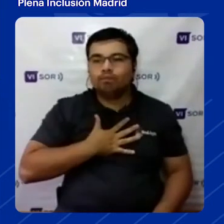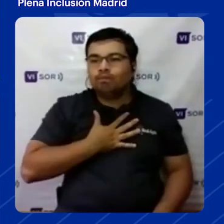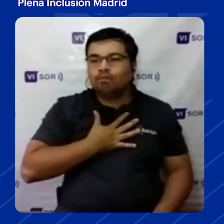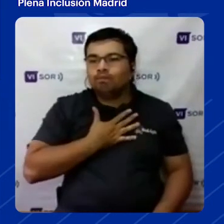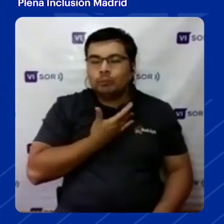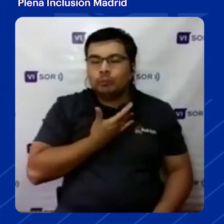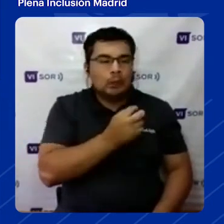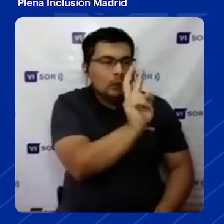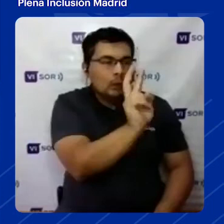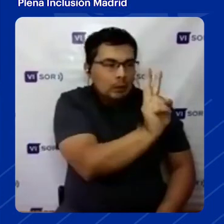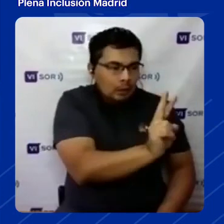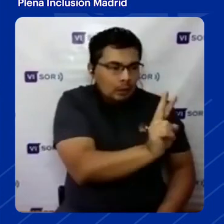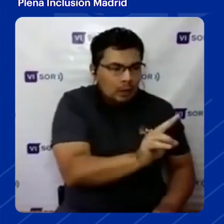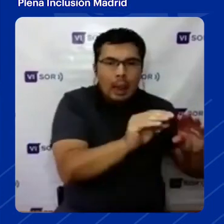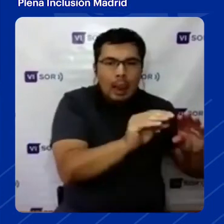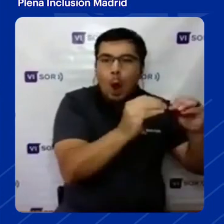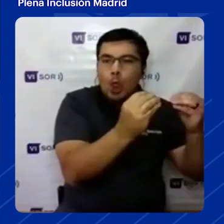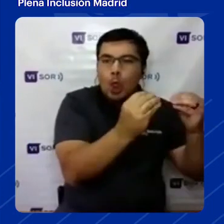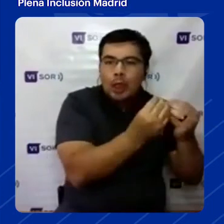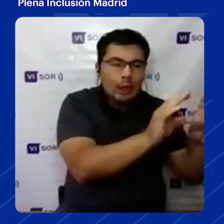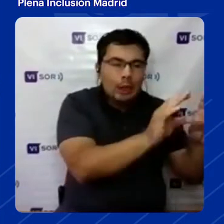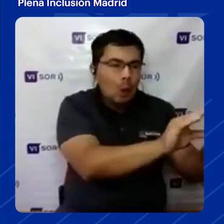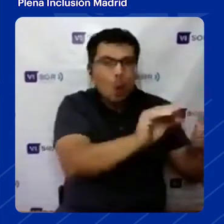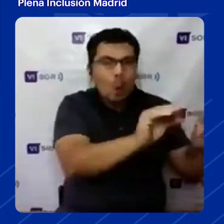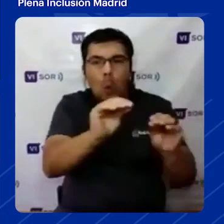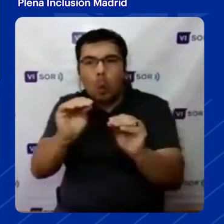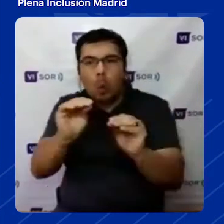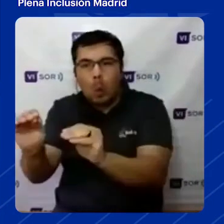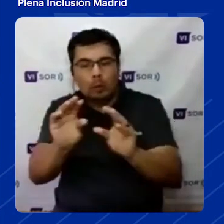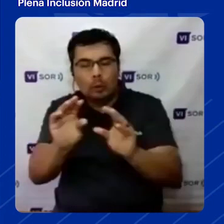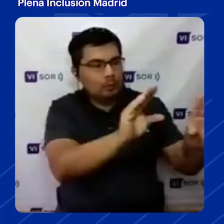que sea asimilable, agradable y